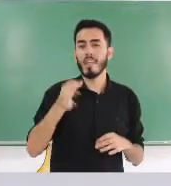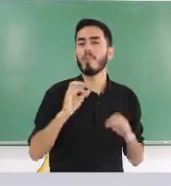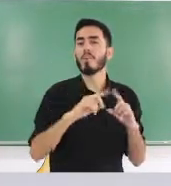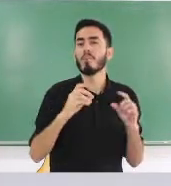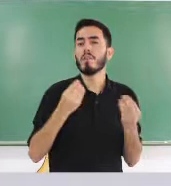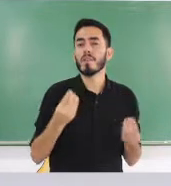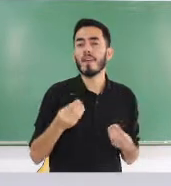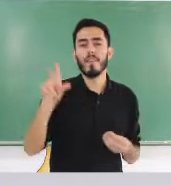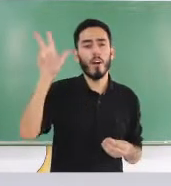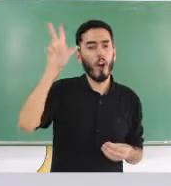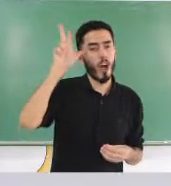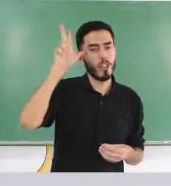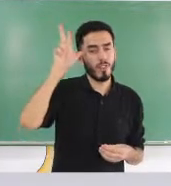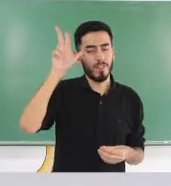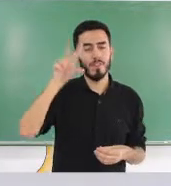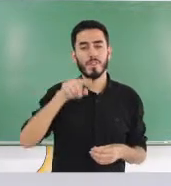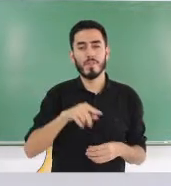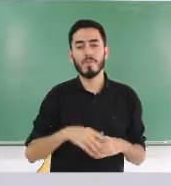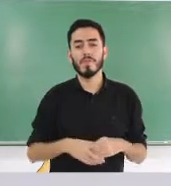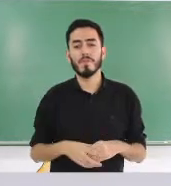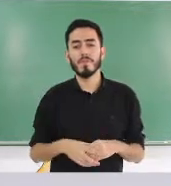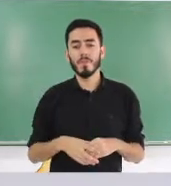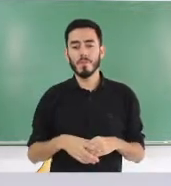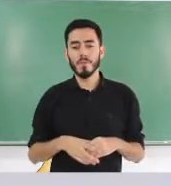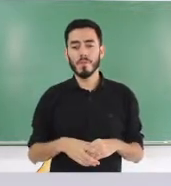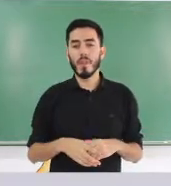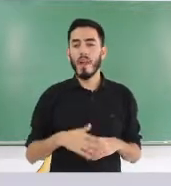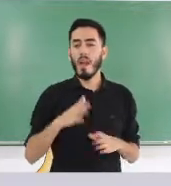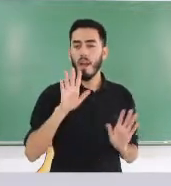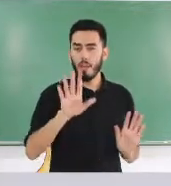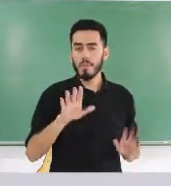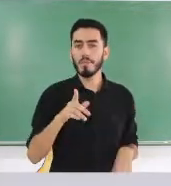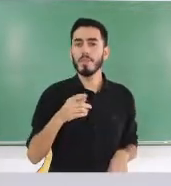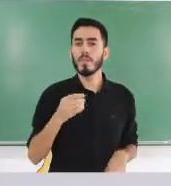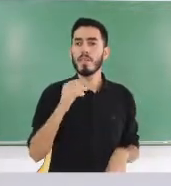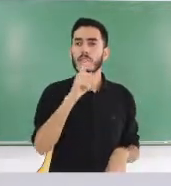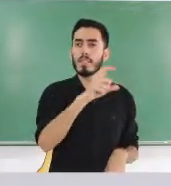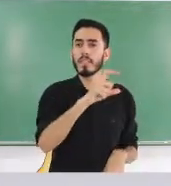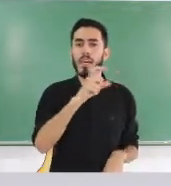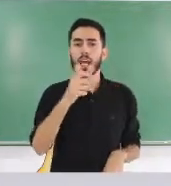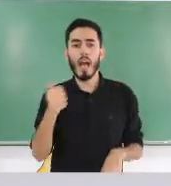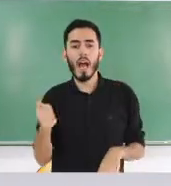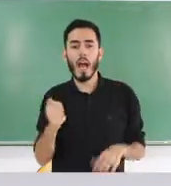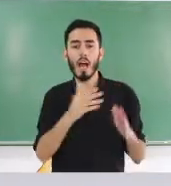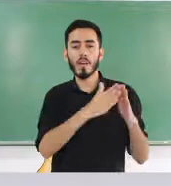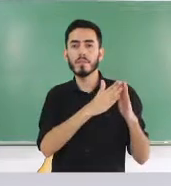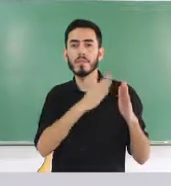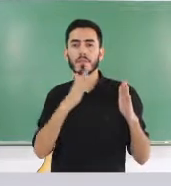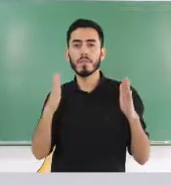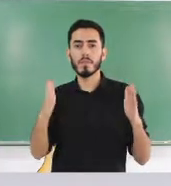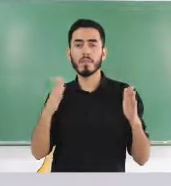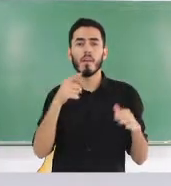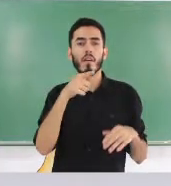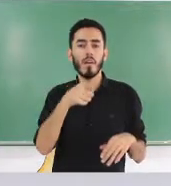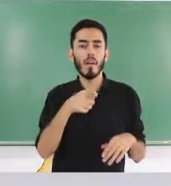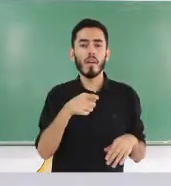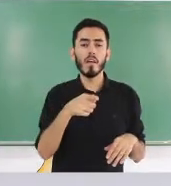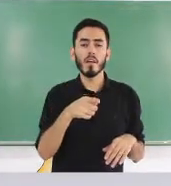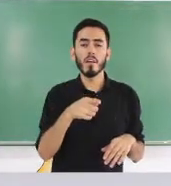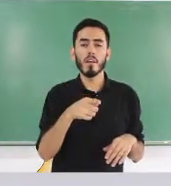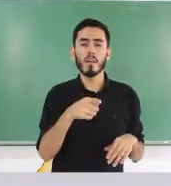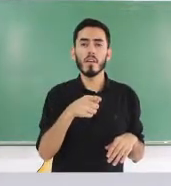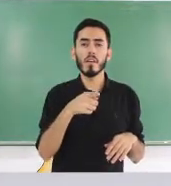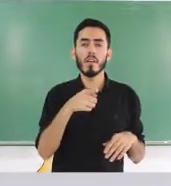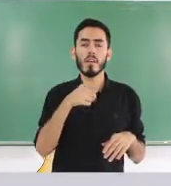centímetros. Entonces, lo podemos escribir. Ahora bien, CA es el segmento, fíjense, que